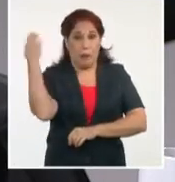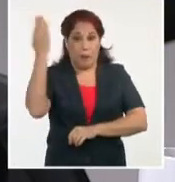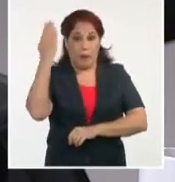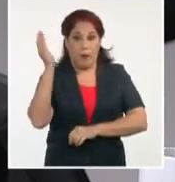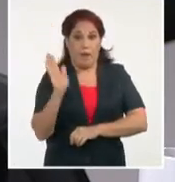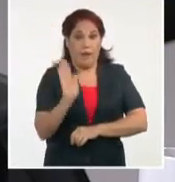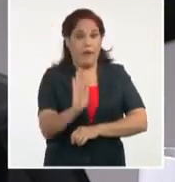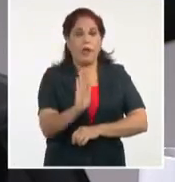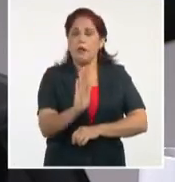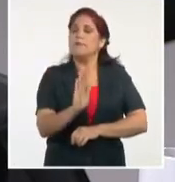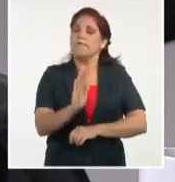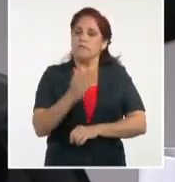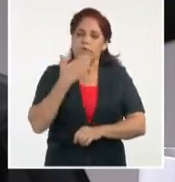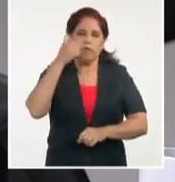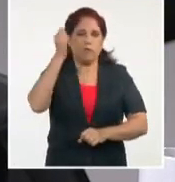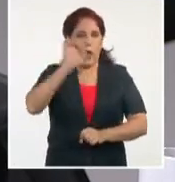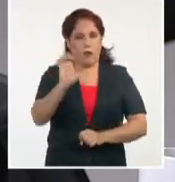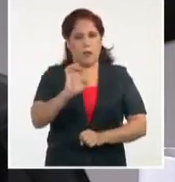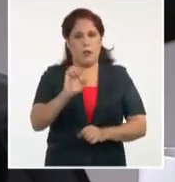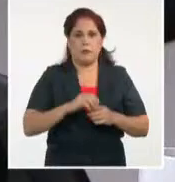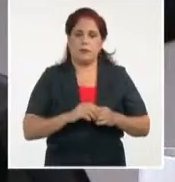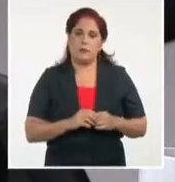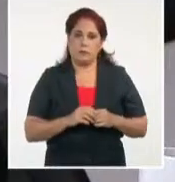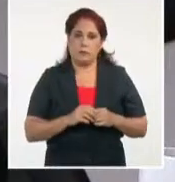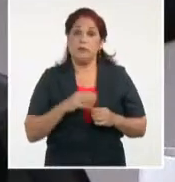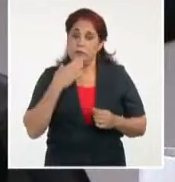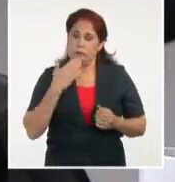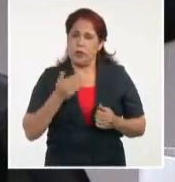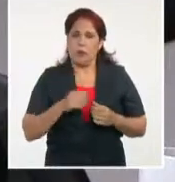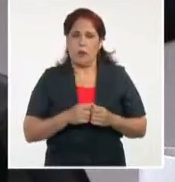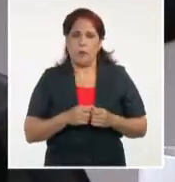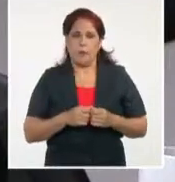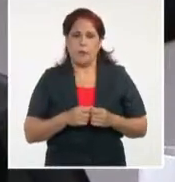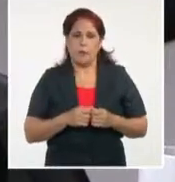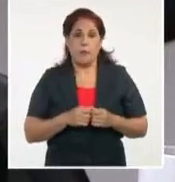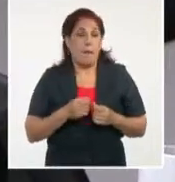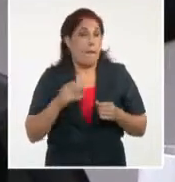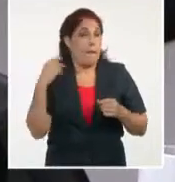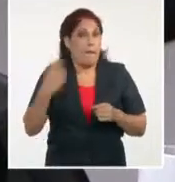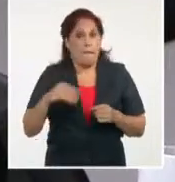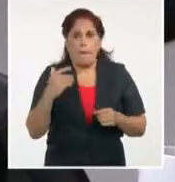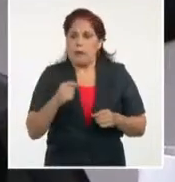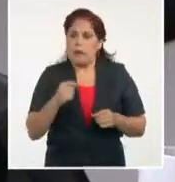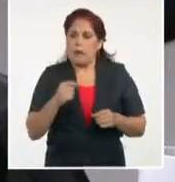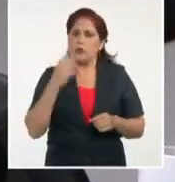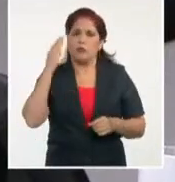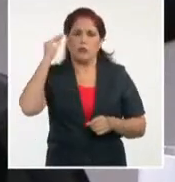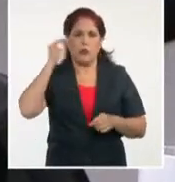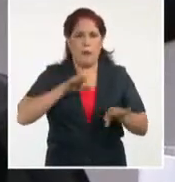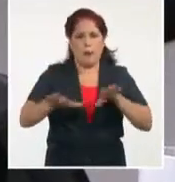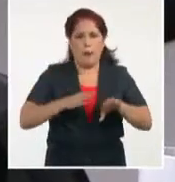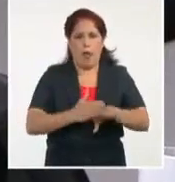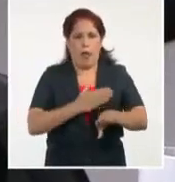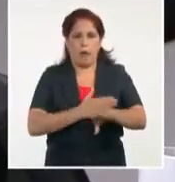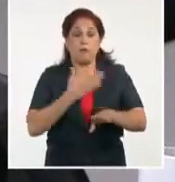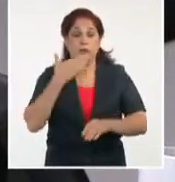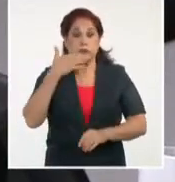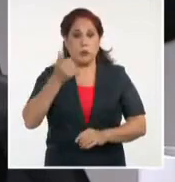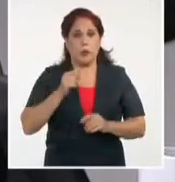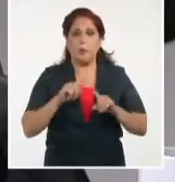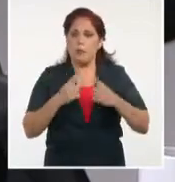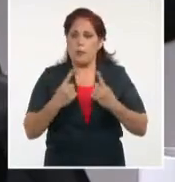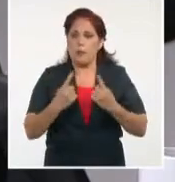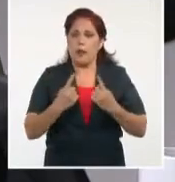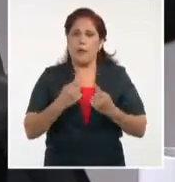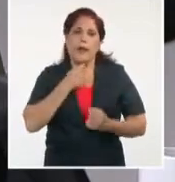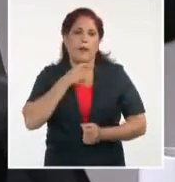están calificados como de buenas prácticas que tenemos también. No obstante, esta, no,